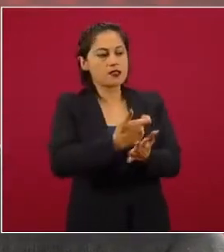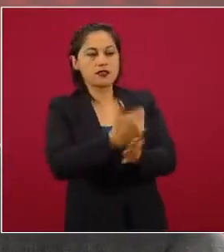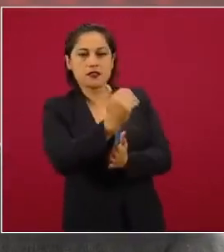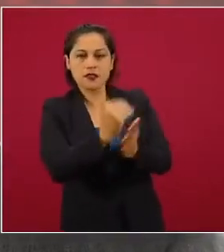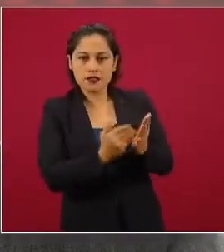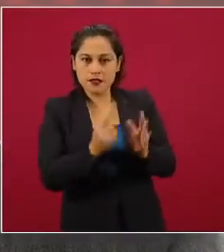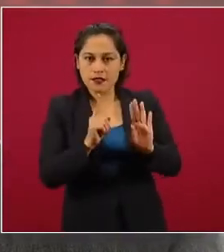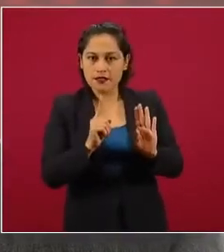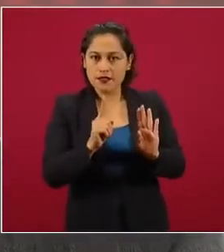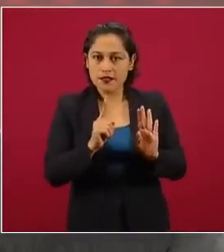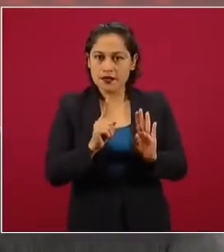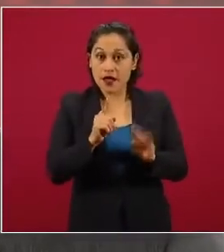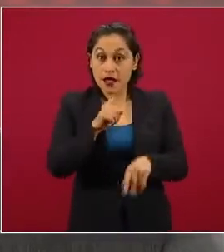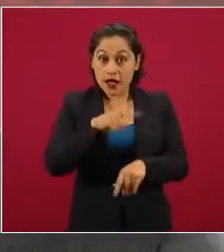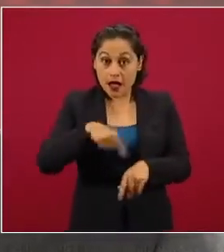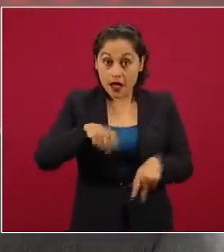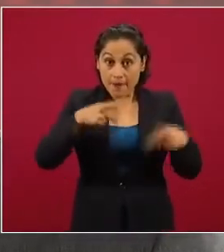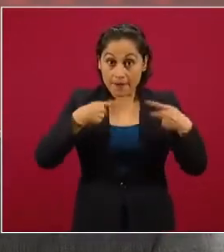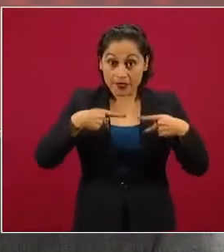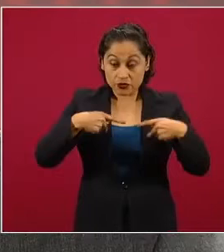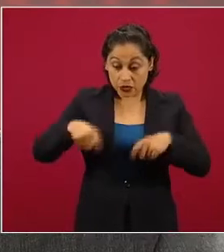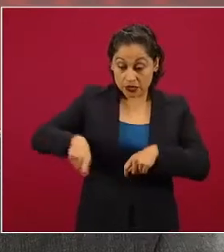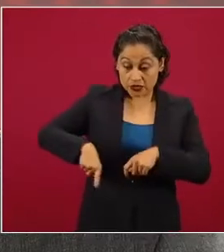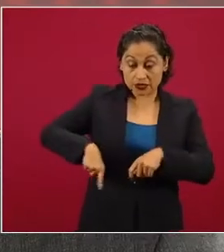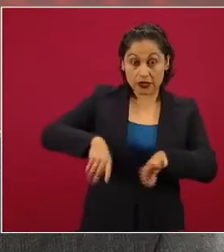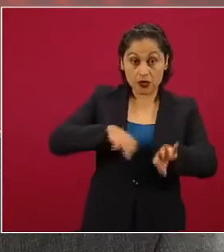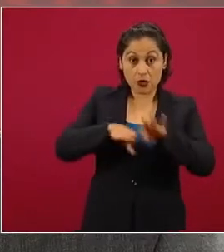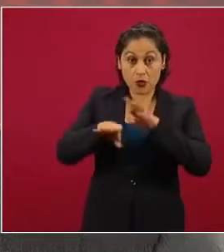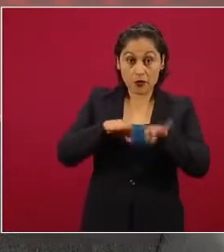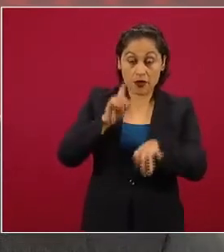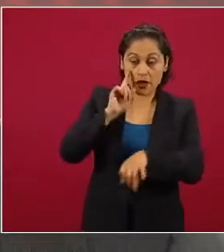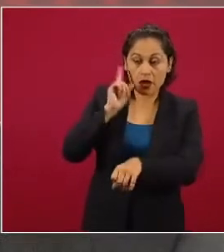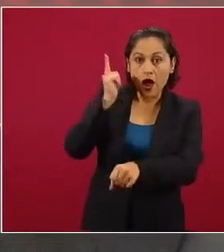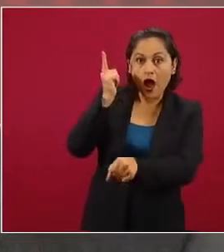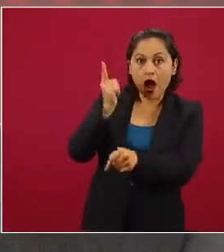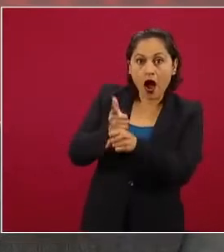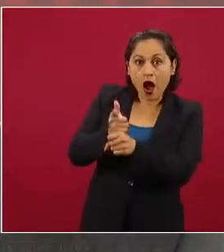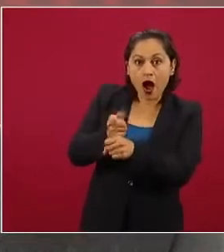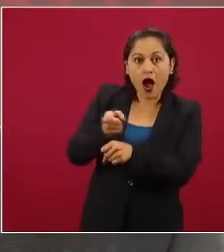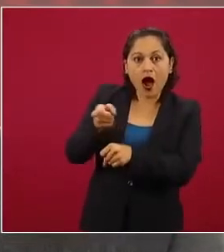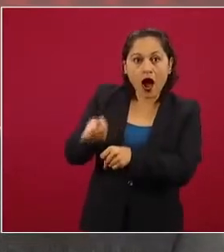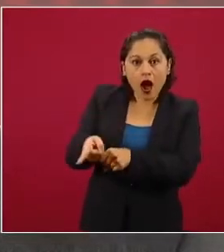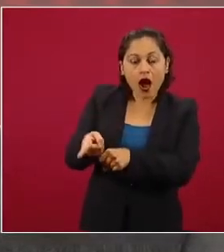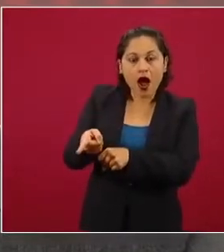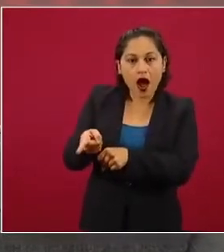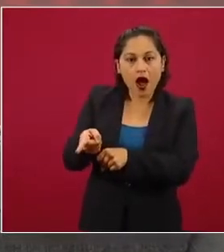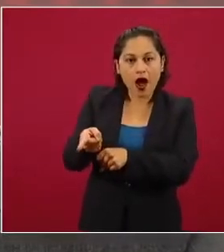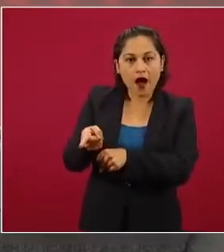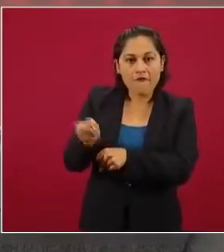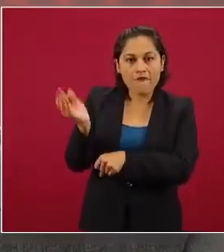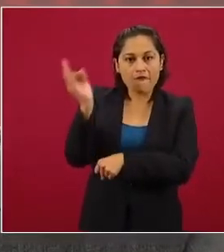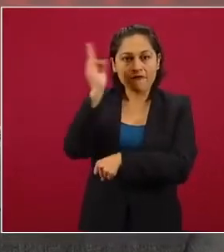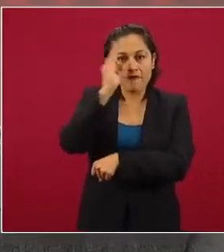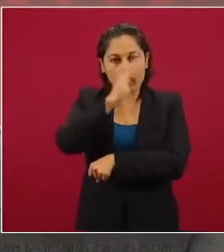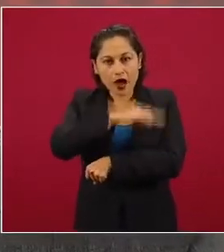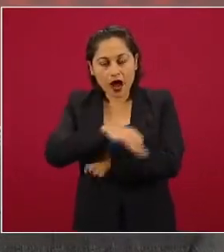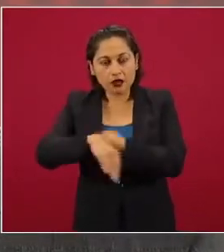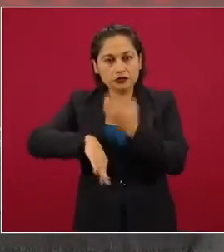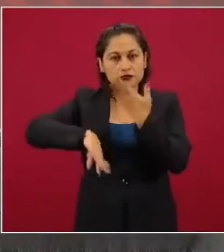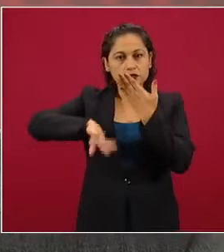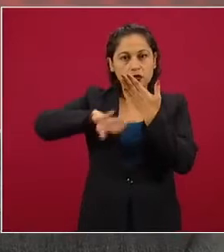defraudando a la hacienda pública y no lo denuncia y no hace nada,